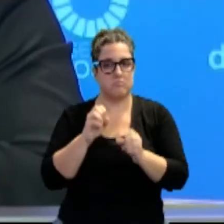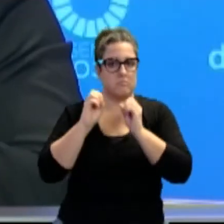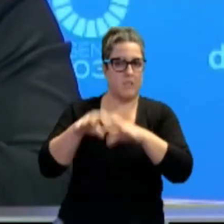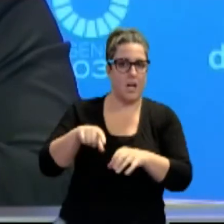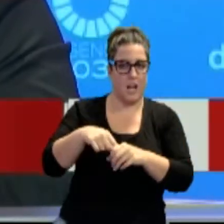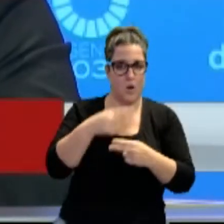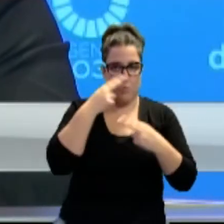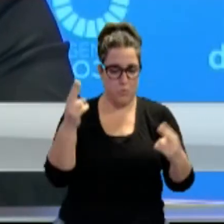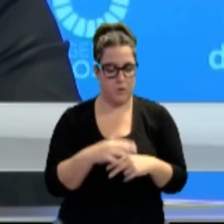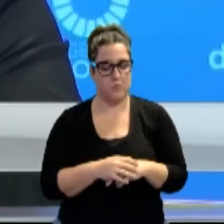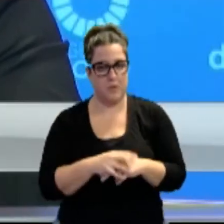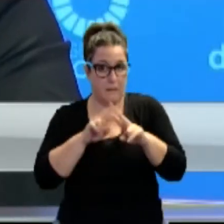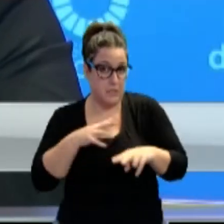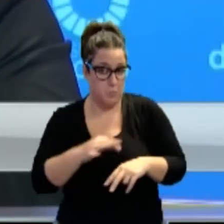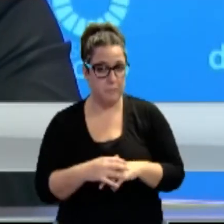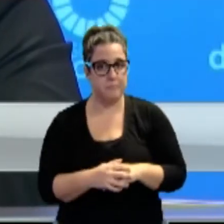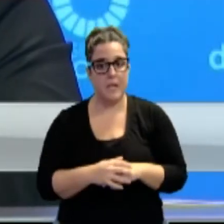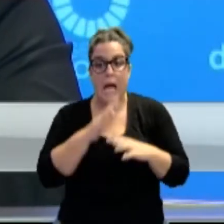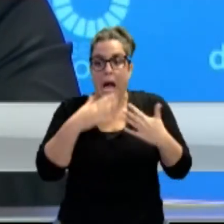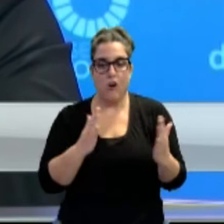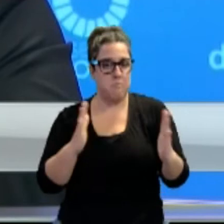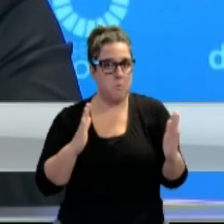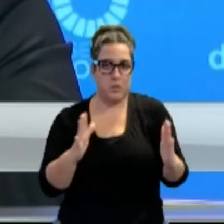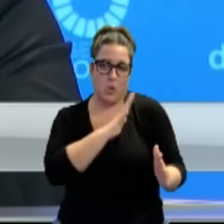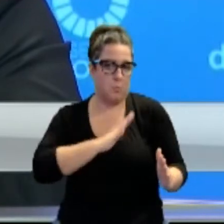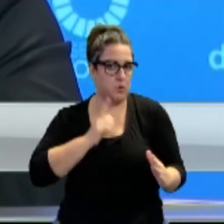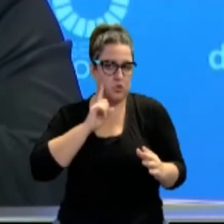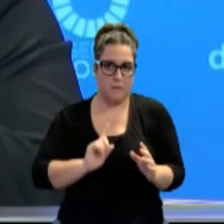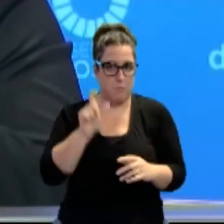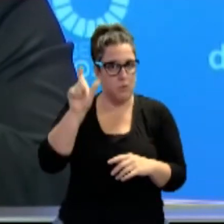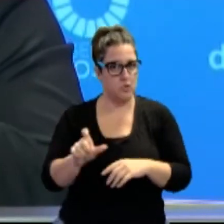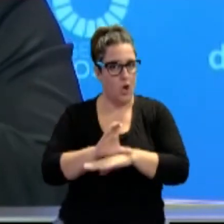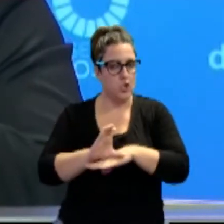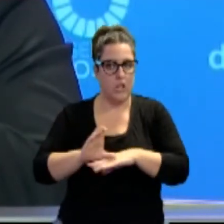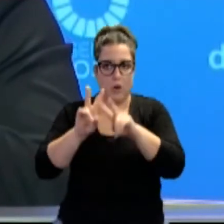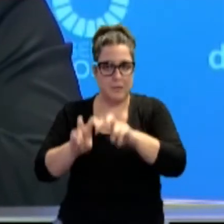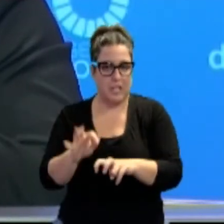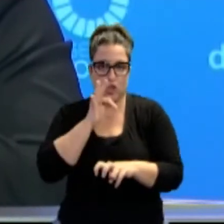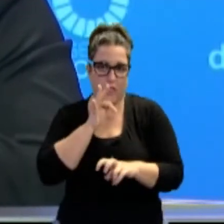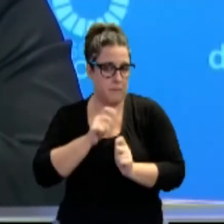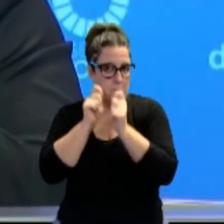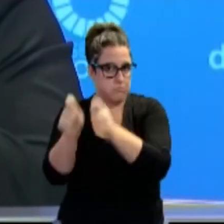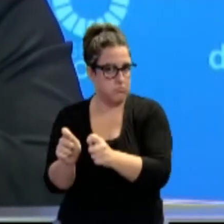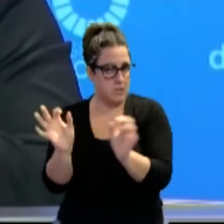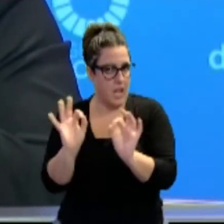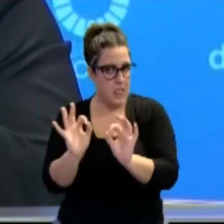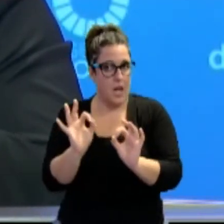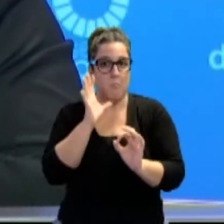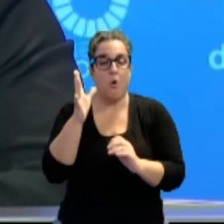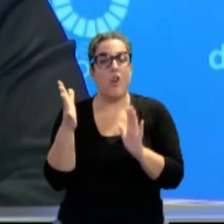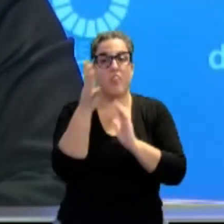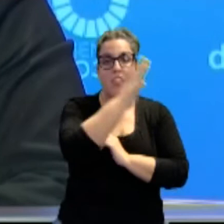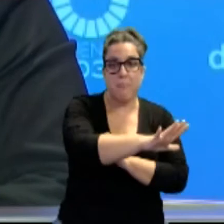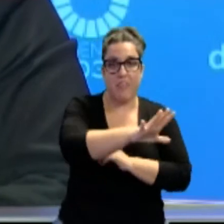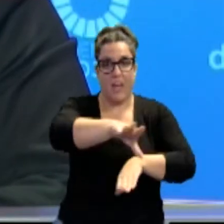No estamos en el momento procesal oportuno para considerar en este caso al consejo Ayerdi como investigado, porque todavía no ha sido admitida la demanda ni ha pasado a